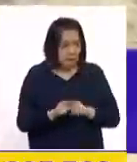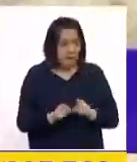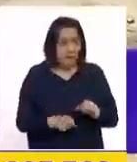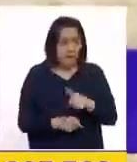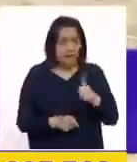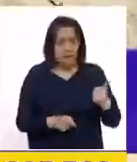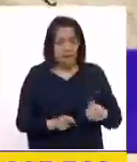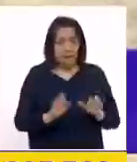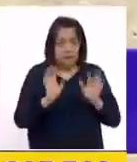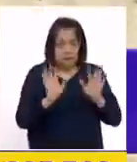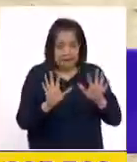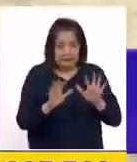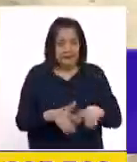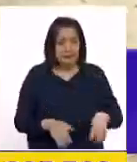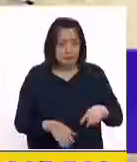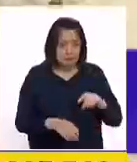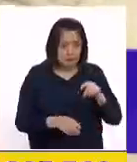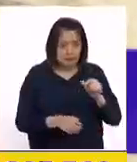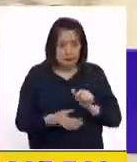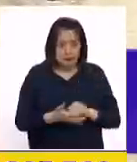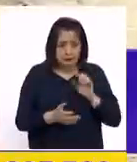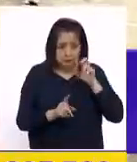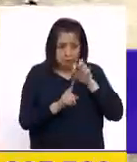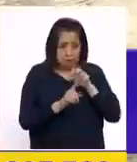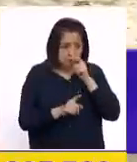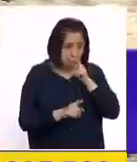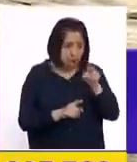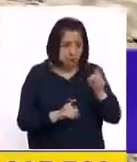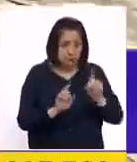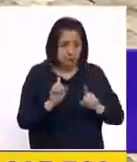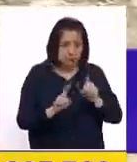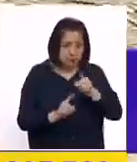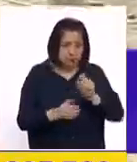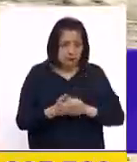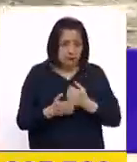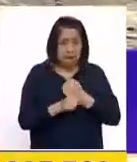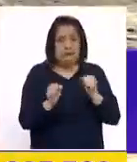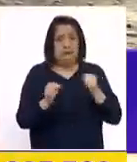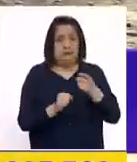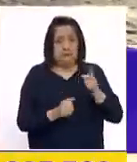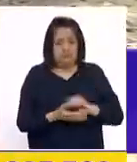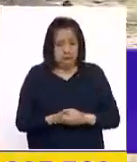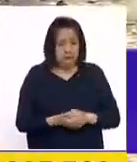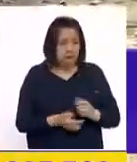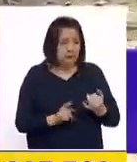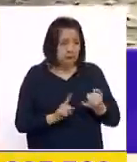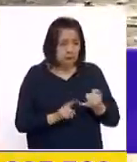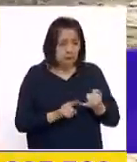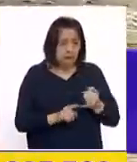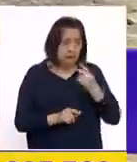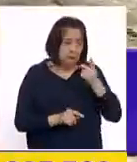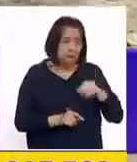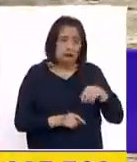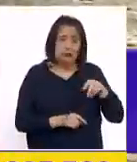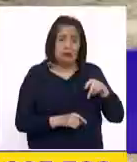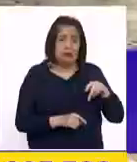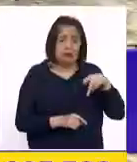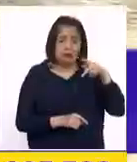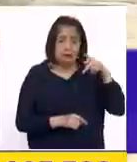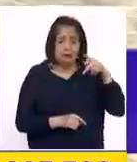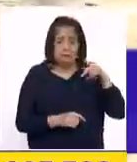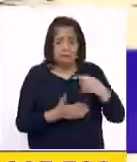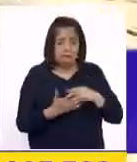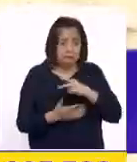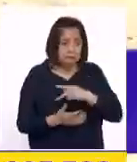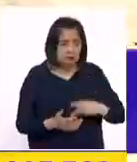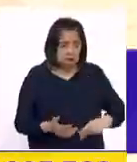veneno a otros 10 perros más. Tú estás viendo ahora algunos de los que han sobrevivido, ahí está Princesa en imágenes, por allá tenemos a